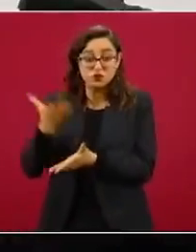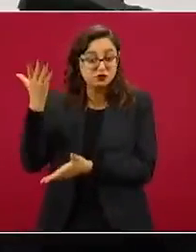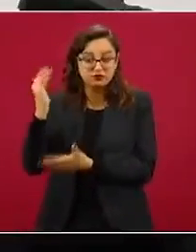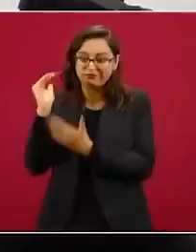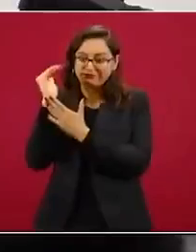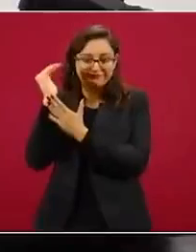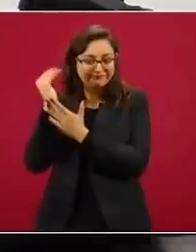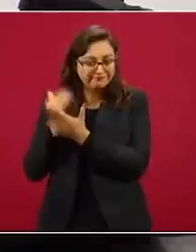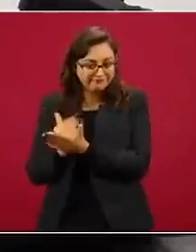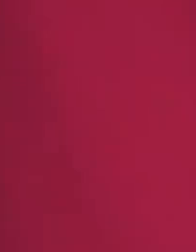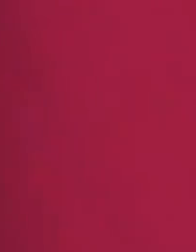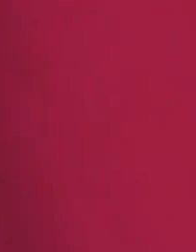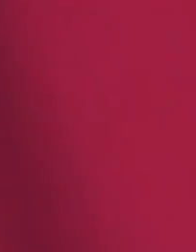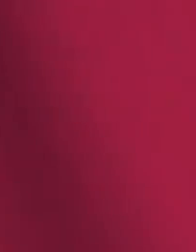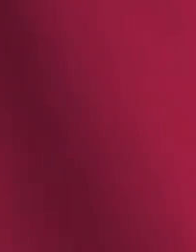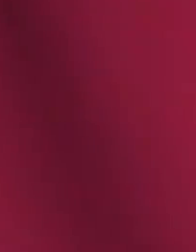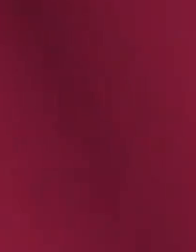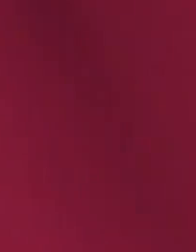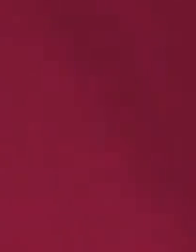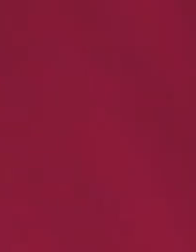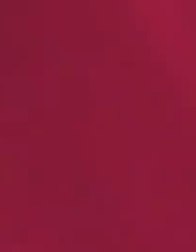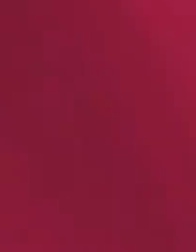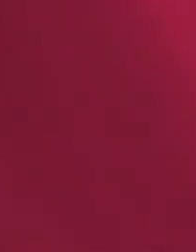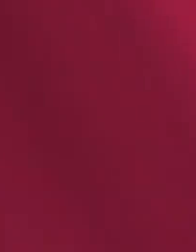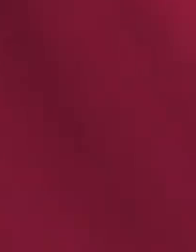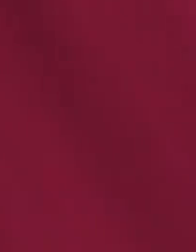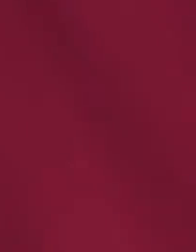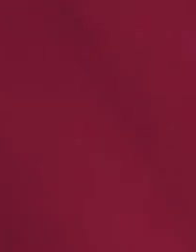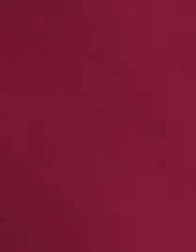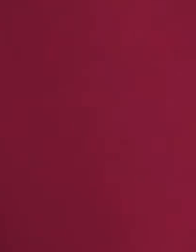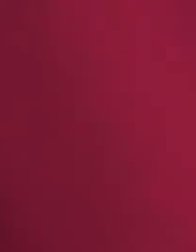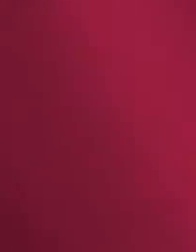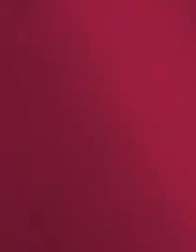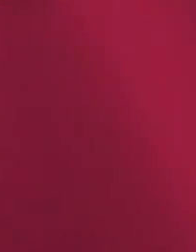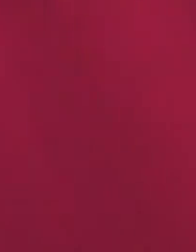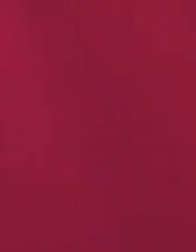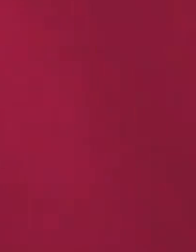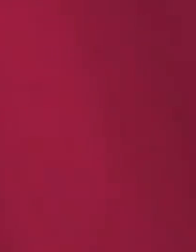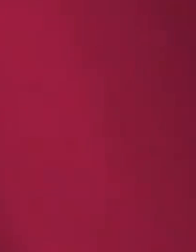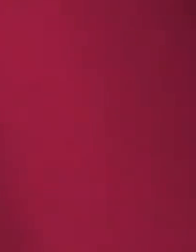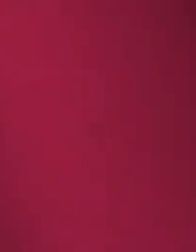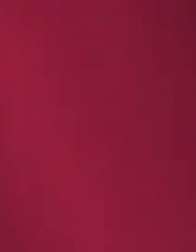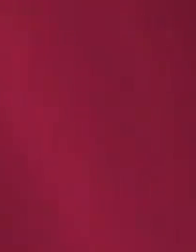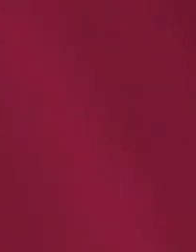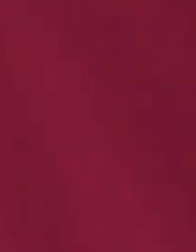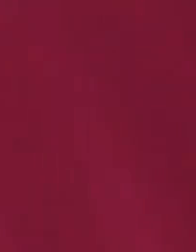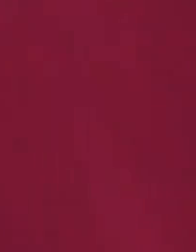luz. Gobierno de México.